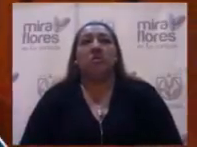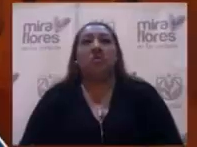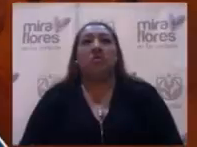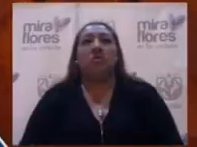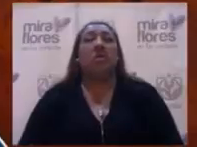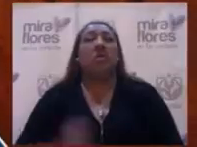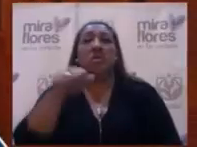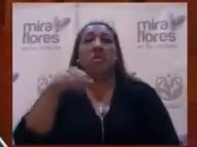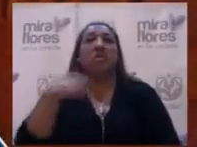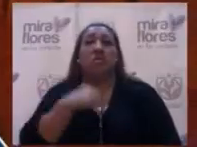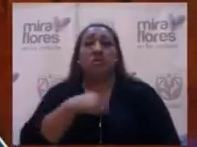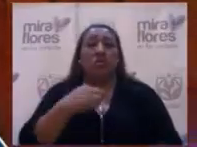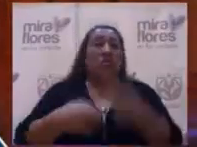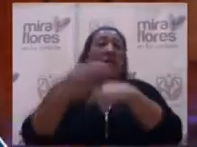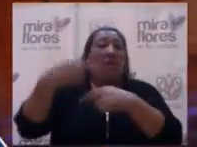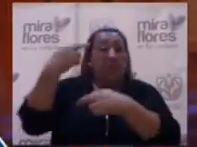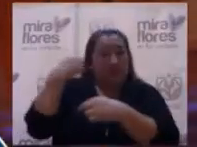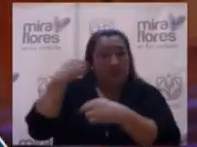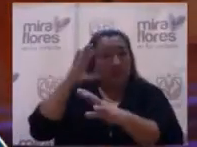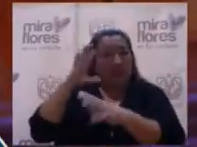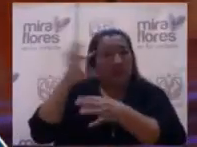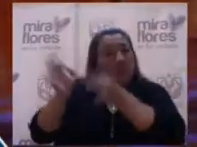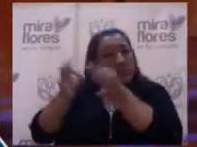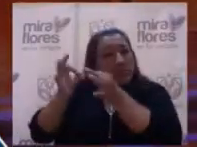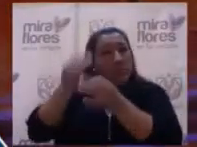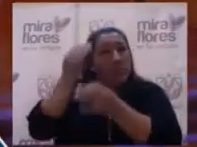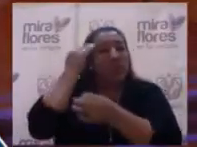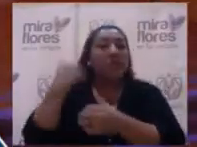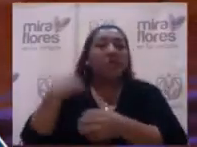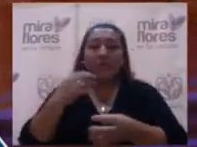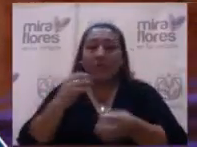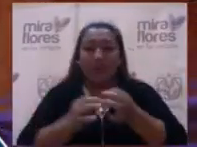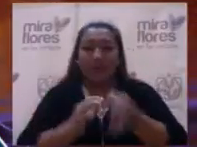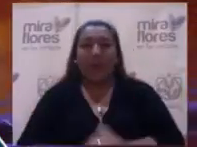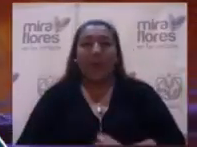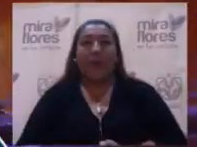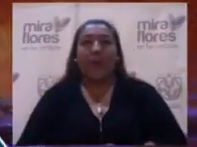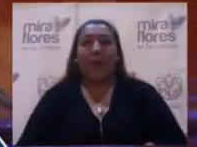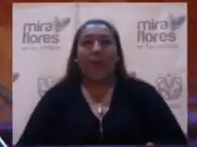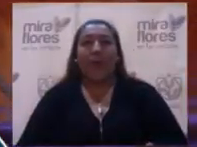un poquito a lo que acabamos de aprobar con anticipación,